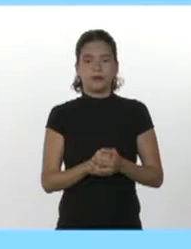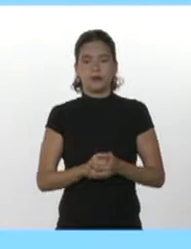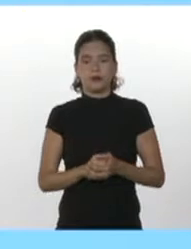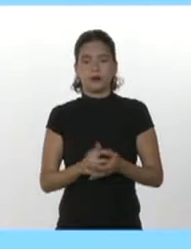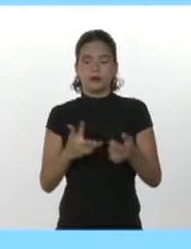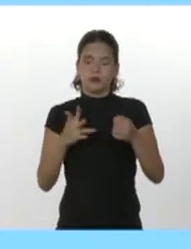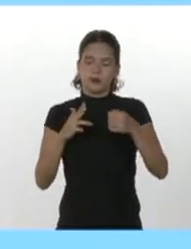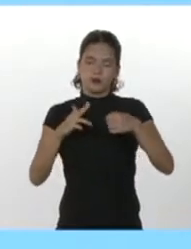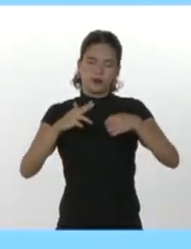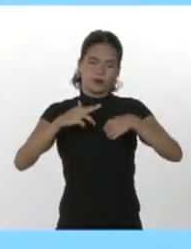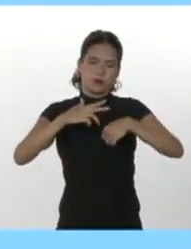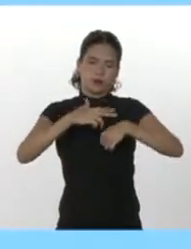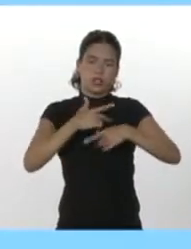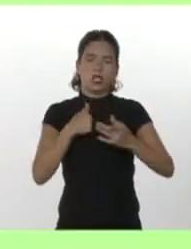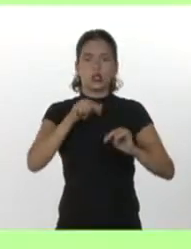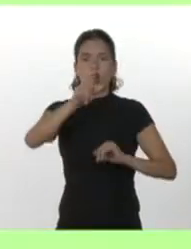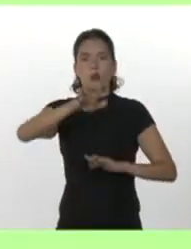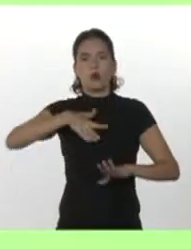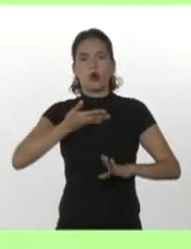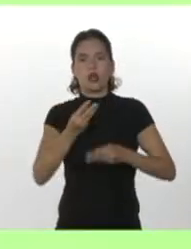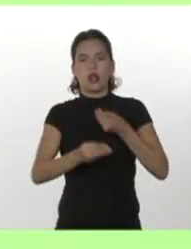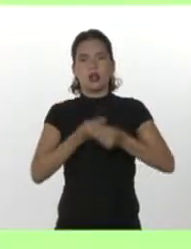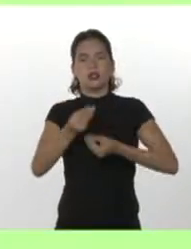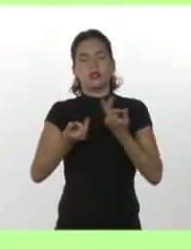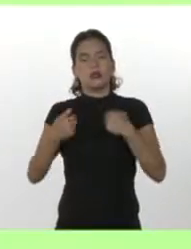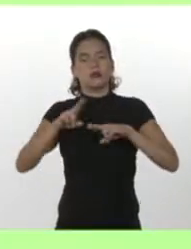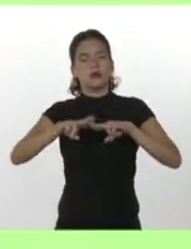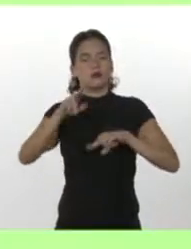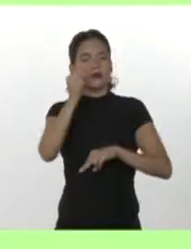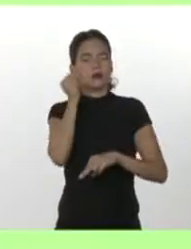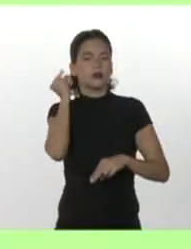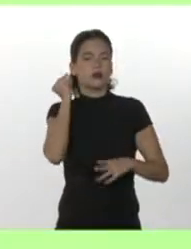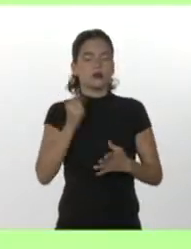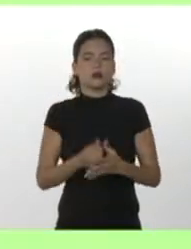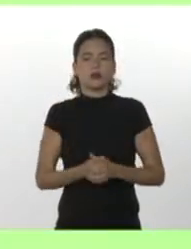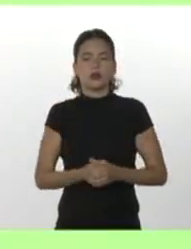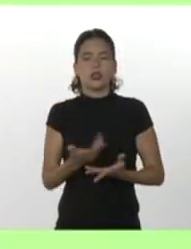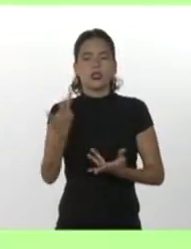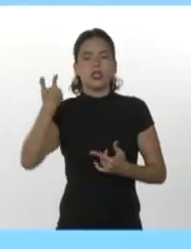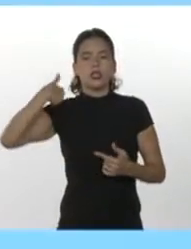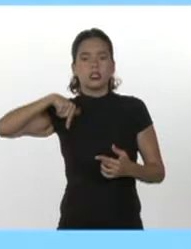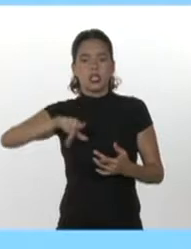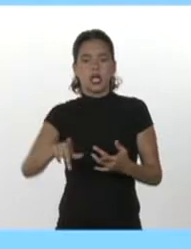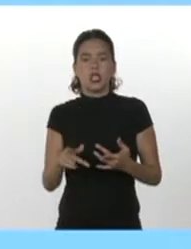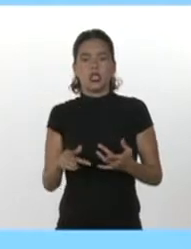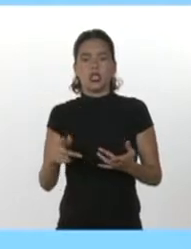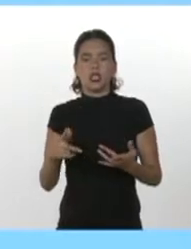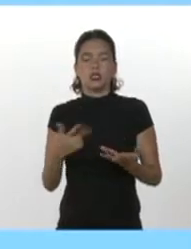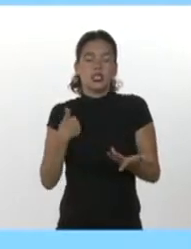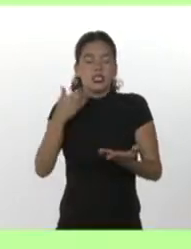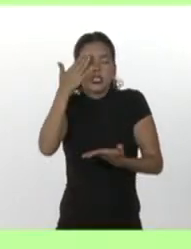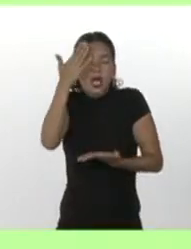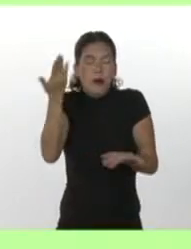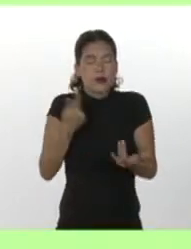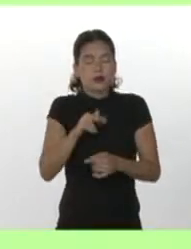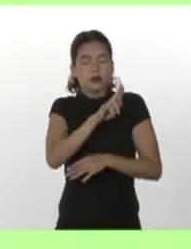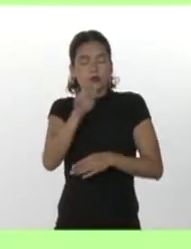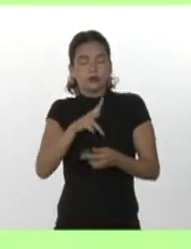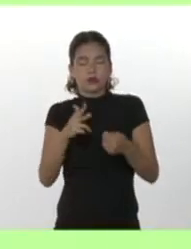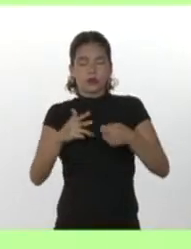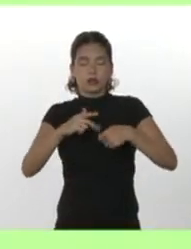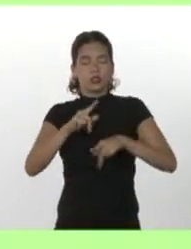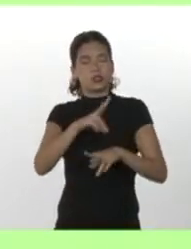Vamos a recortar. Esto lo pueden hacer los niños si tienen el manejo, si no, lo puede hacer